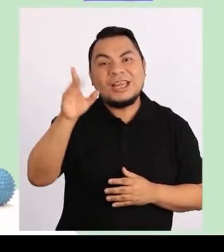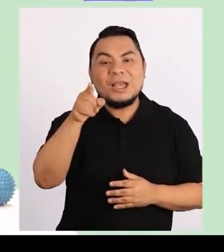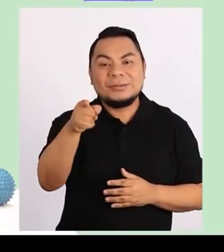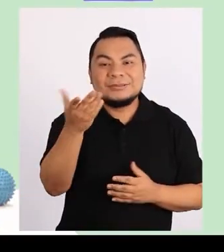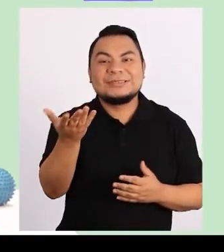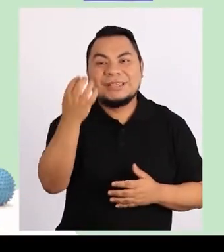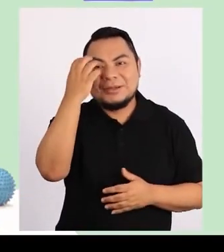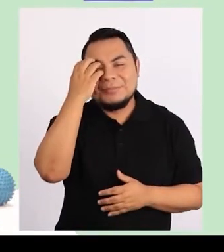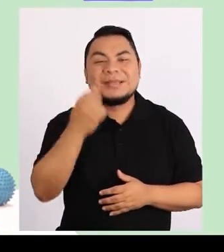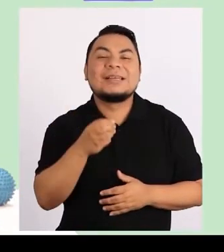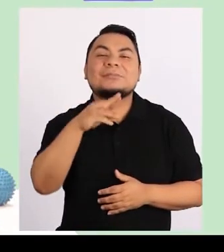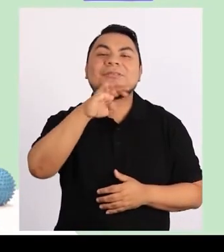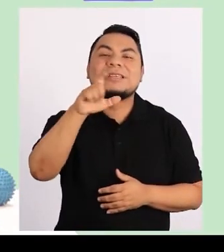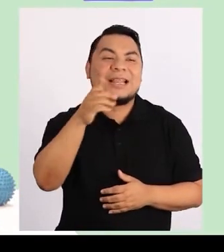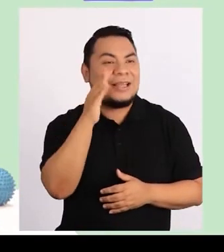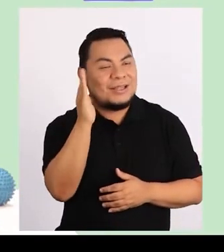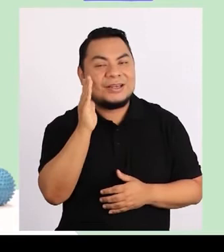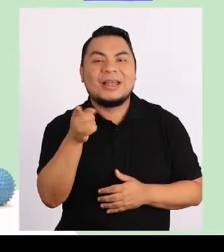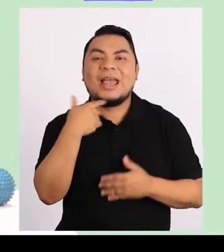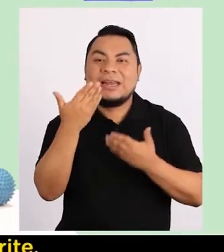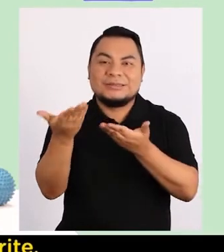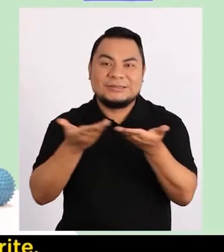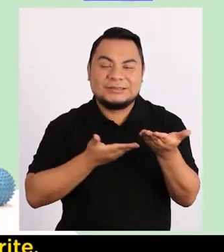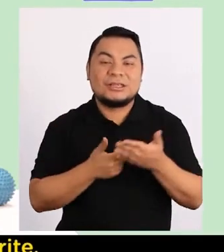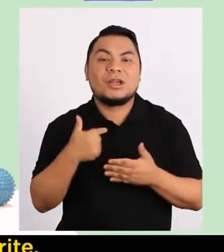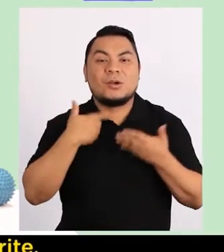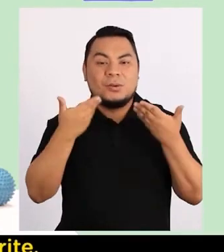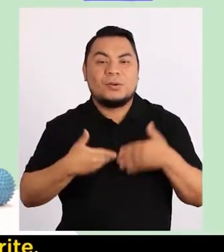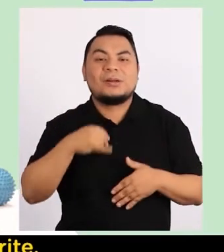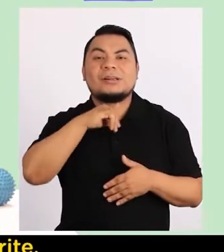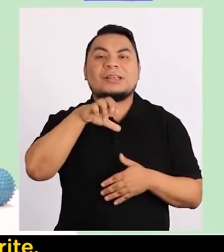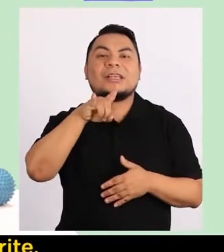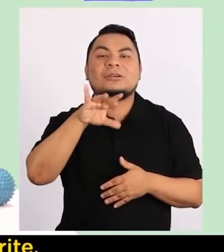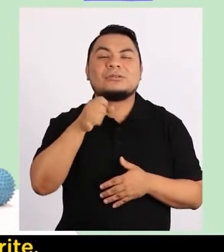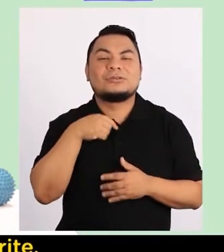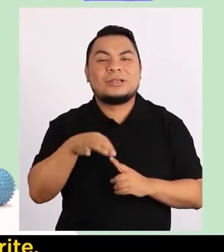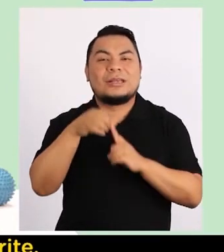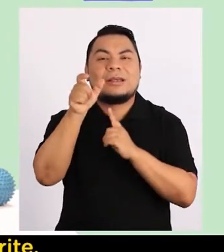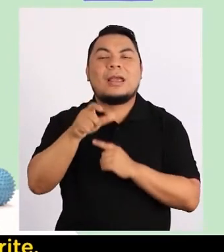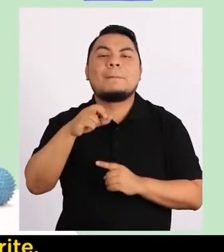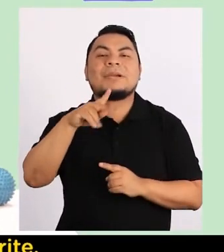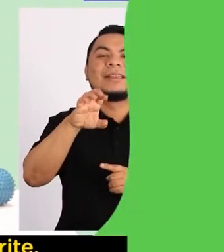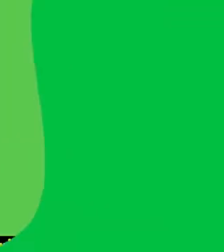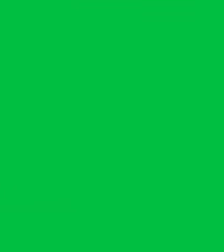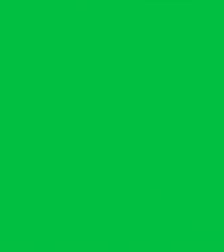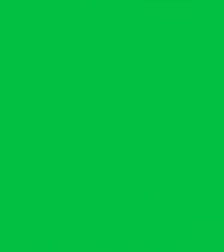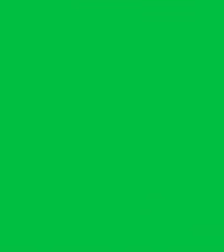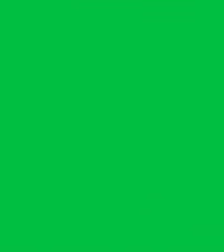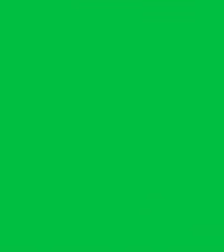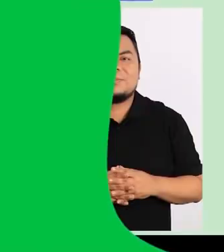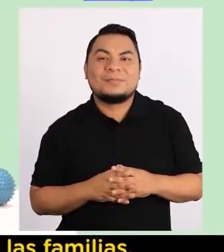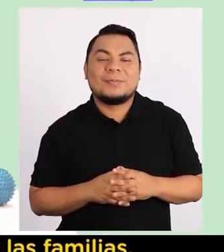Hola, Michel. Gracias por el pase. Soy Jesús Astorga, especialista del PRITE.